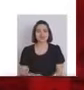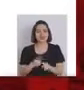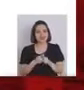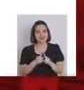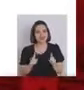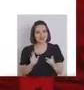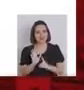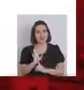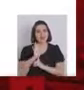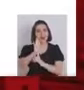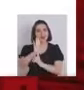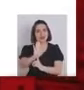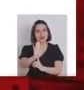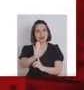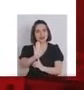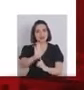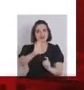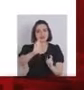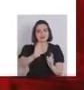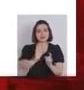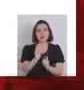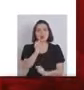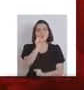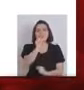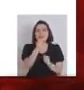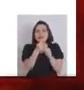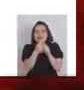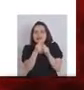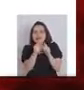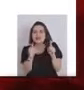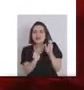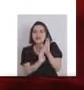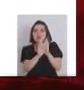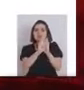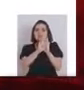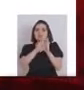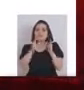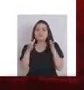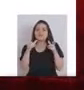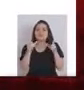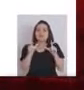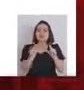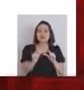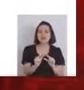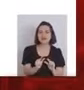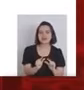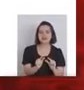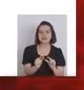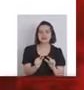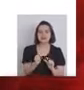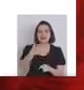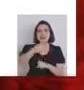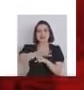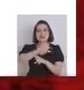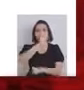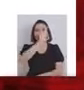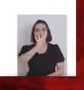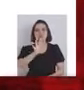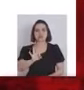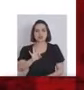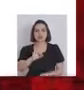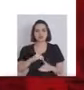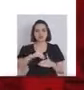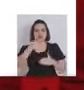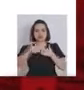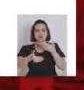ya sabemos que ha pasado. Pero Piñera tiene amplia experiencia en todo el tema de los medicamentos, porque él ha sido dueño, y de repente sigue siéndolo, de Boticas